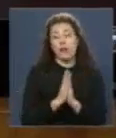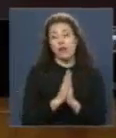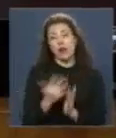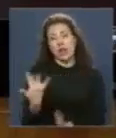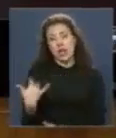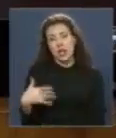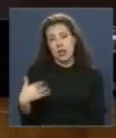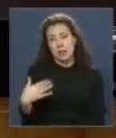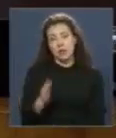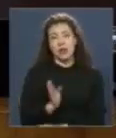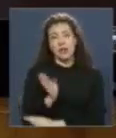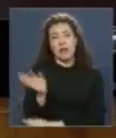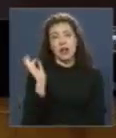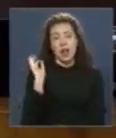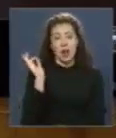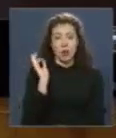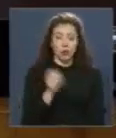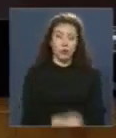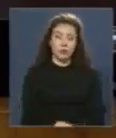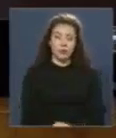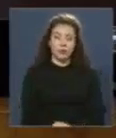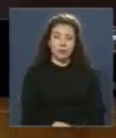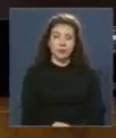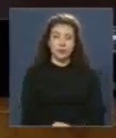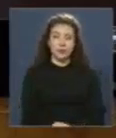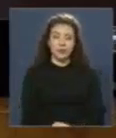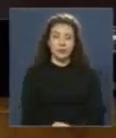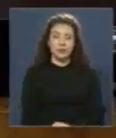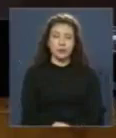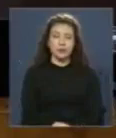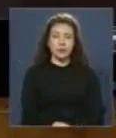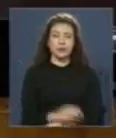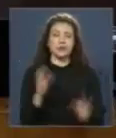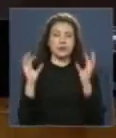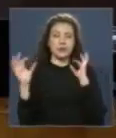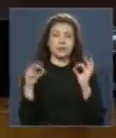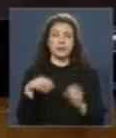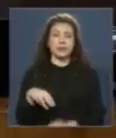importante que estén en esta reunión. Le ofrezco la palabra, señora Carolina Marzán.